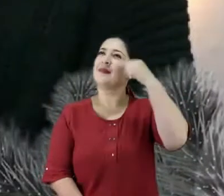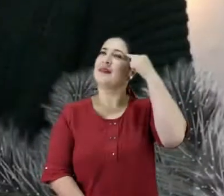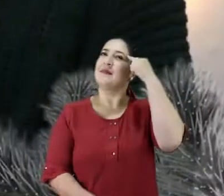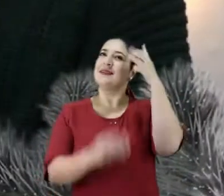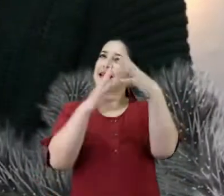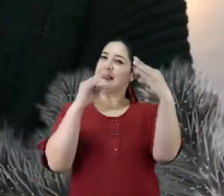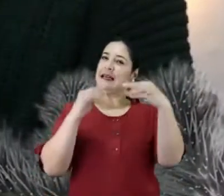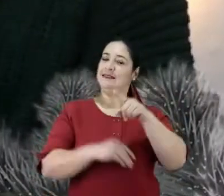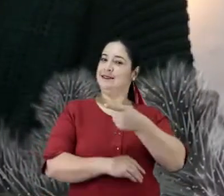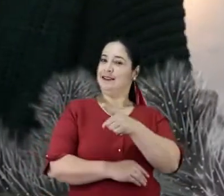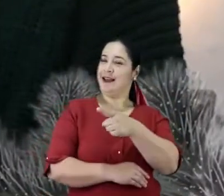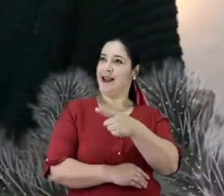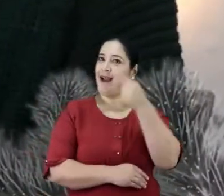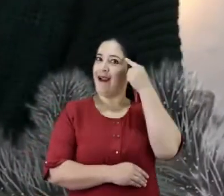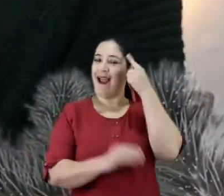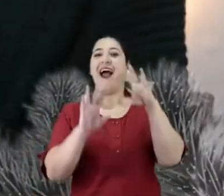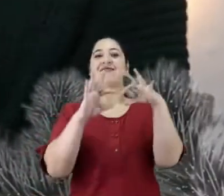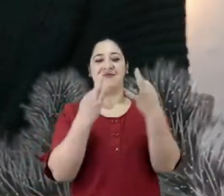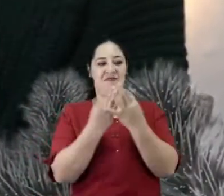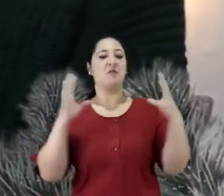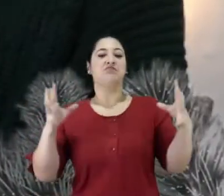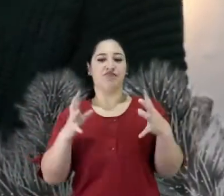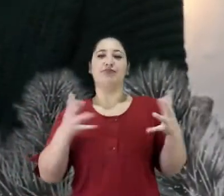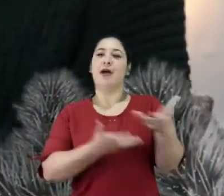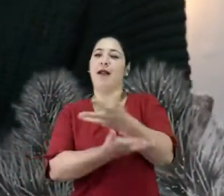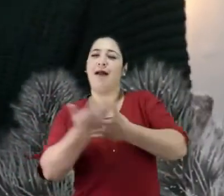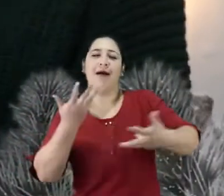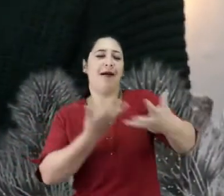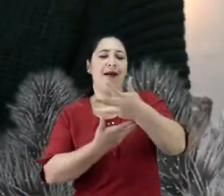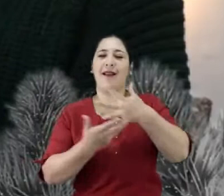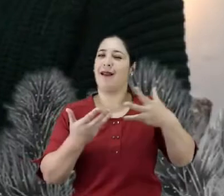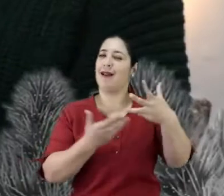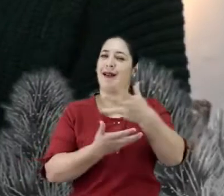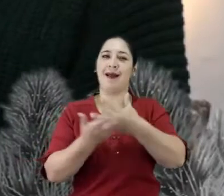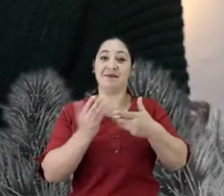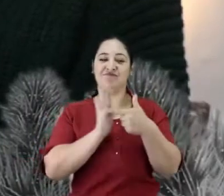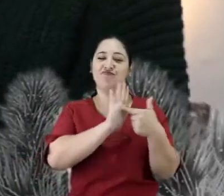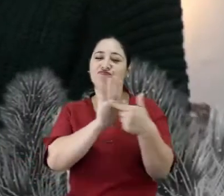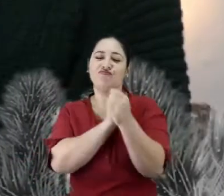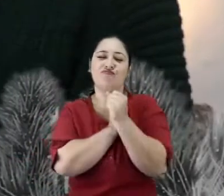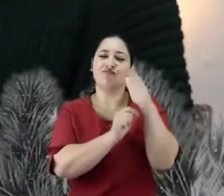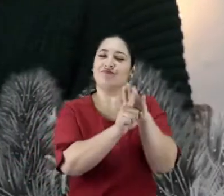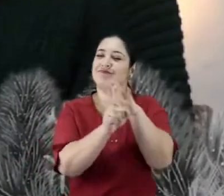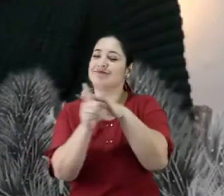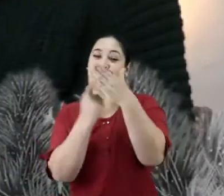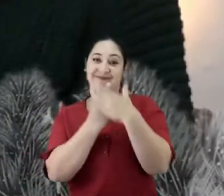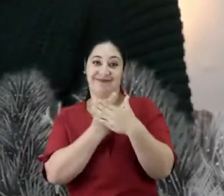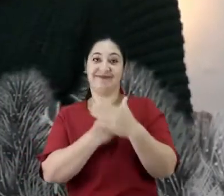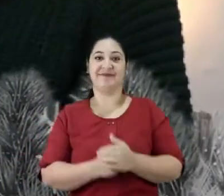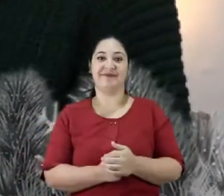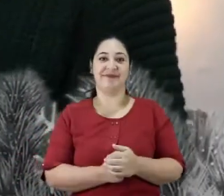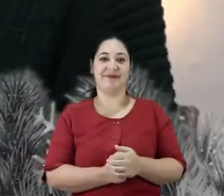en Navidad, pensamos en estar en familia, en estar juntos, compartiendo, demostrándonos cariño los unos a los